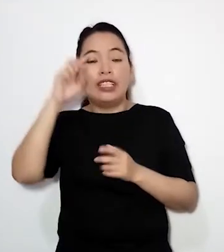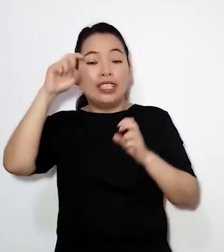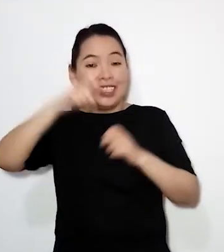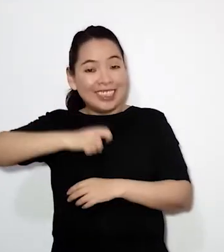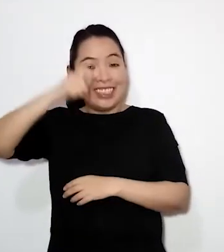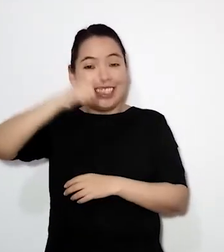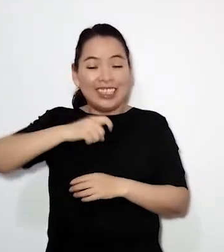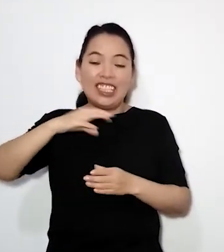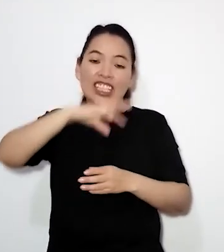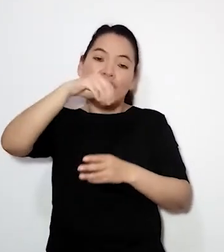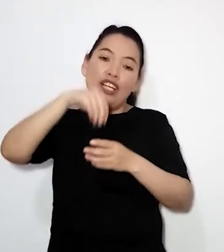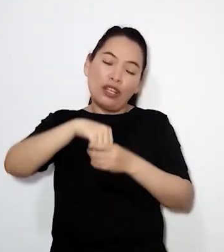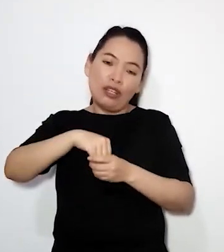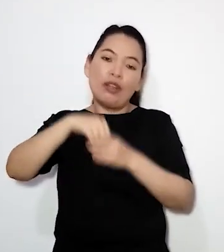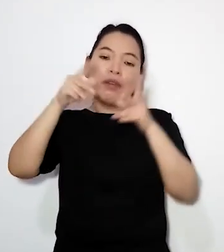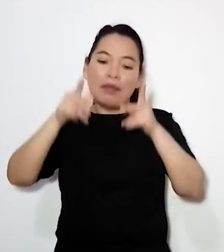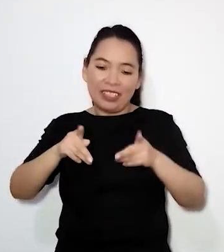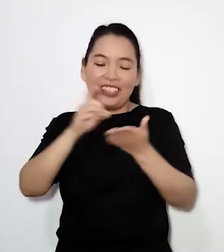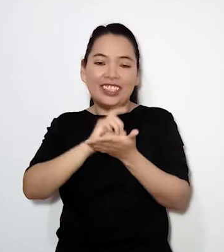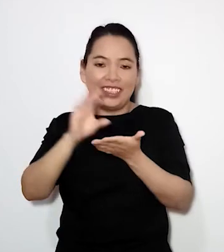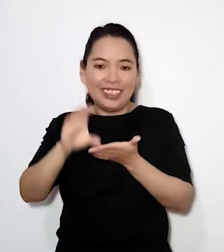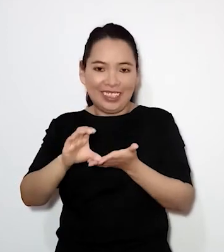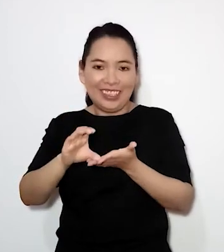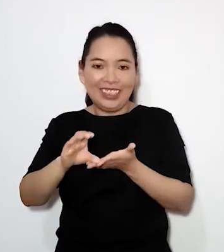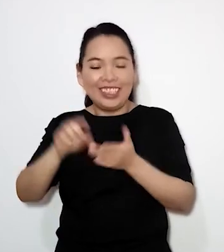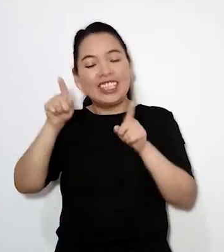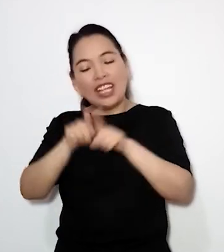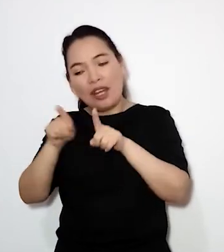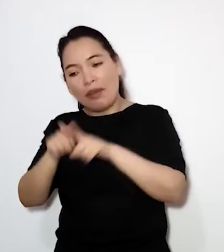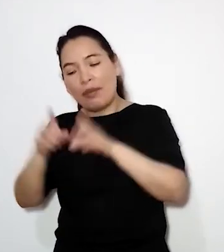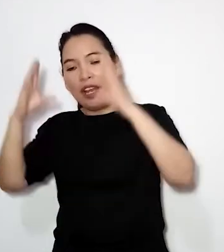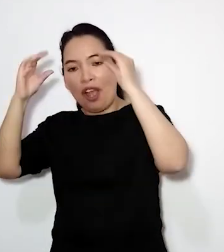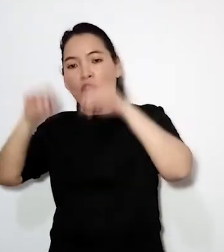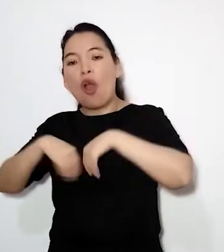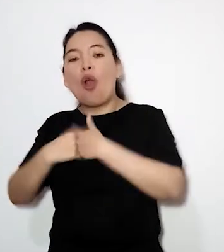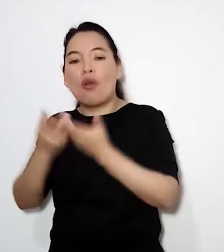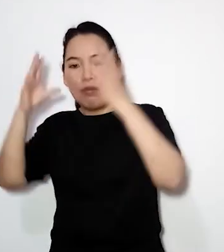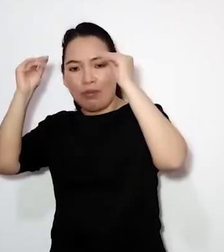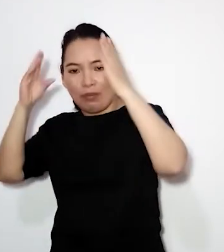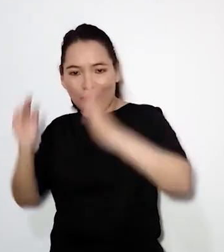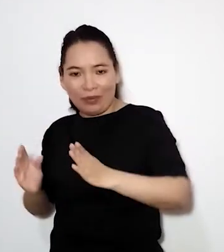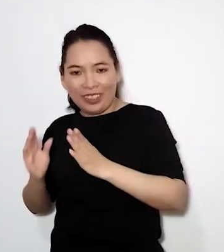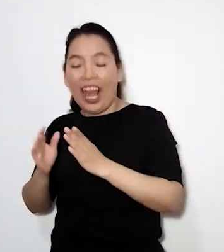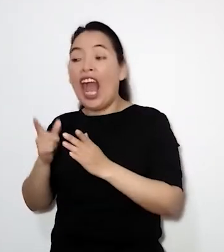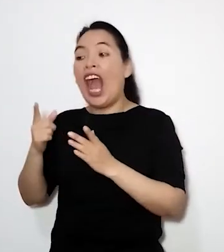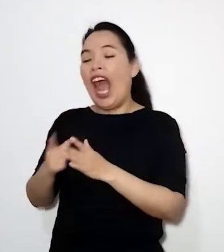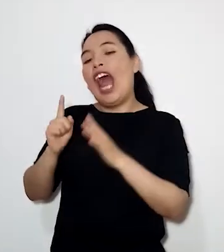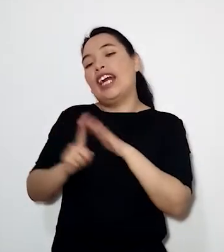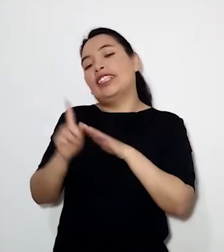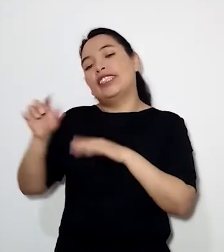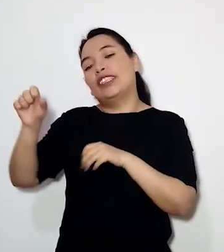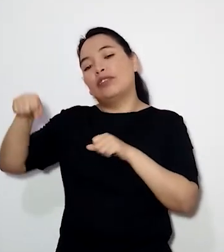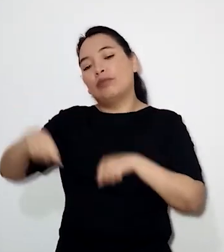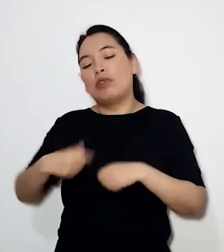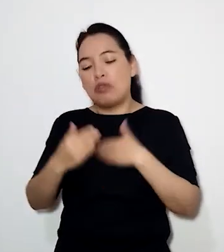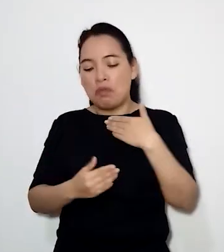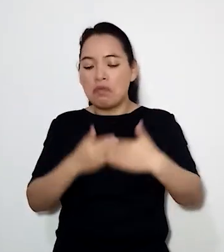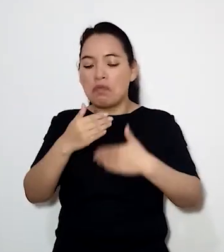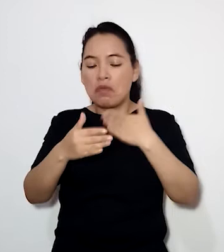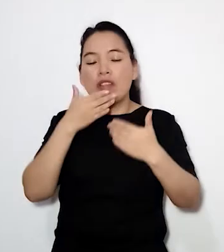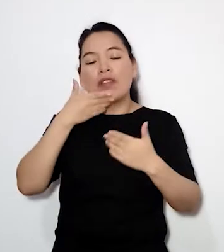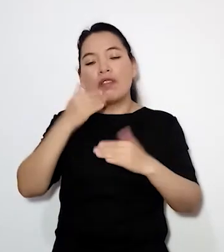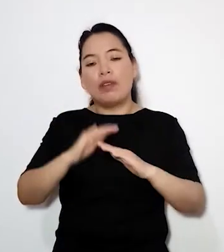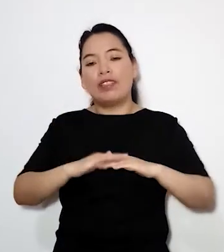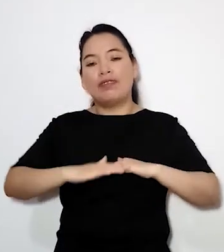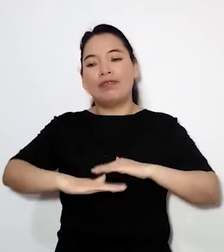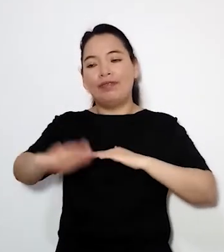con discapacidad en la función docente, yo creo que sería un proceso que podría allanar el camino. Quisiéramos ofrecer